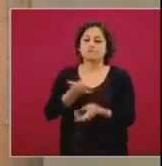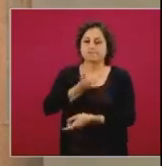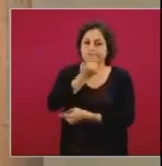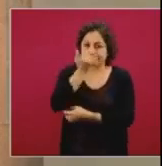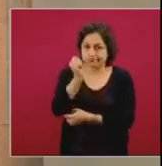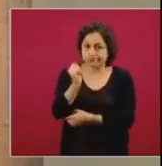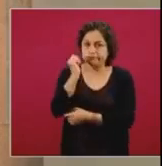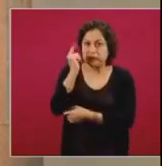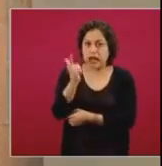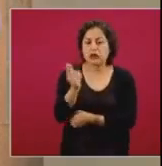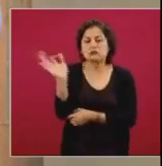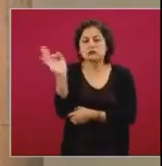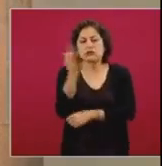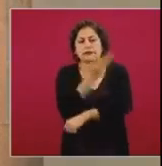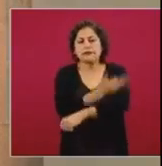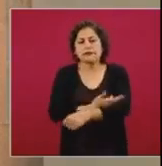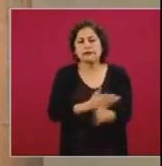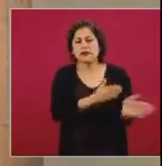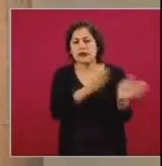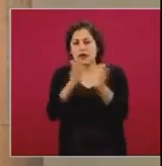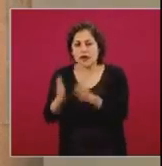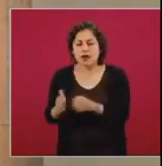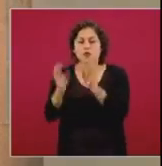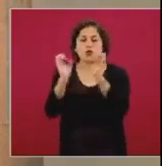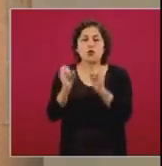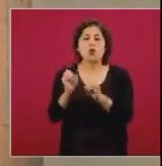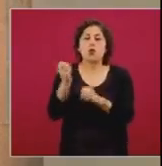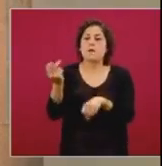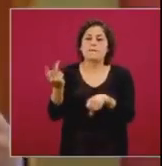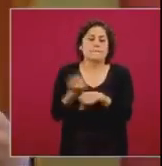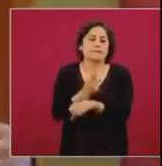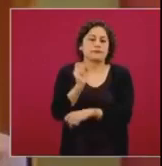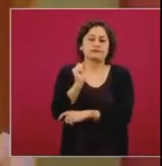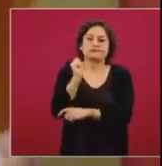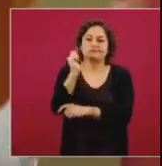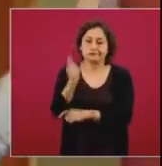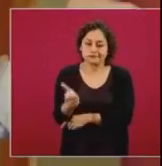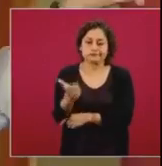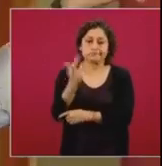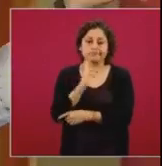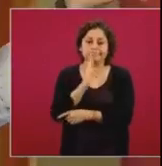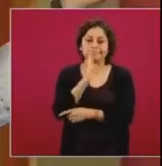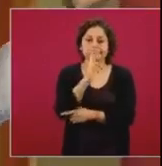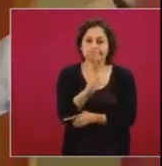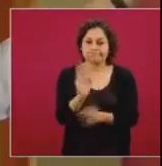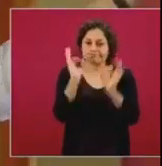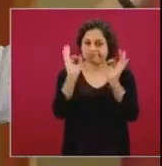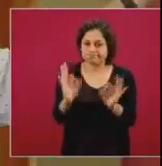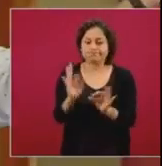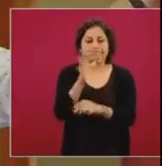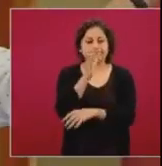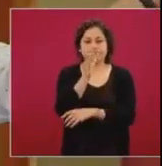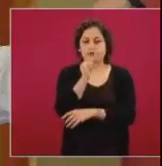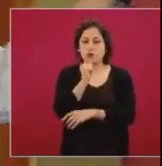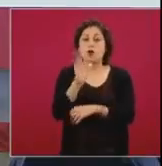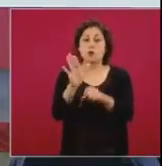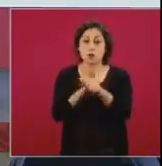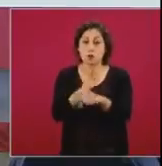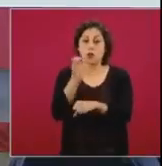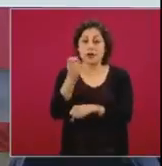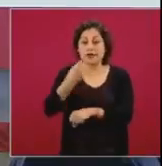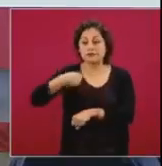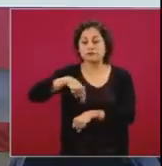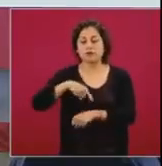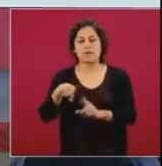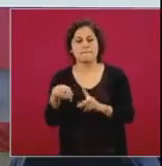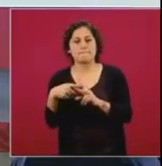correcto para poder brindar un buen resultado, y por lo tanto por eso se decide poner al total